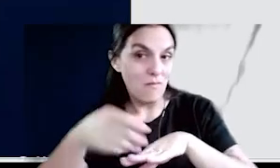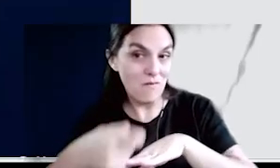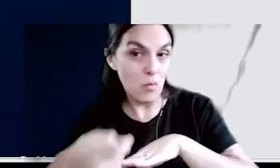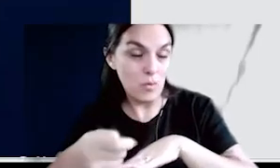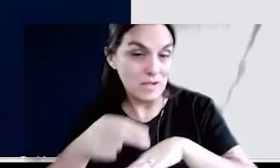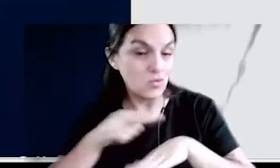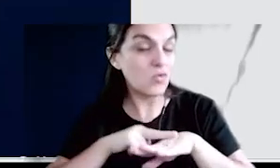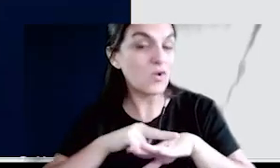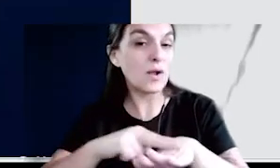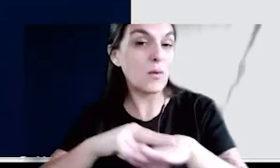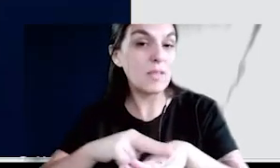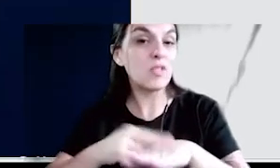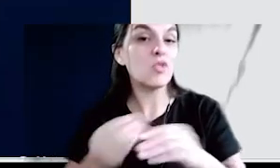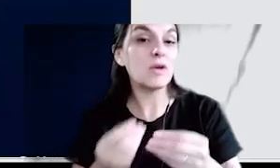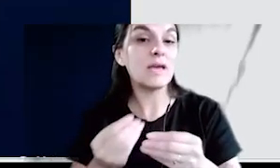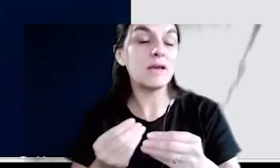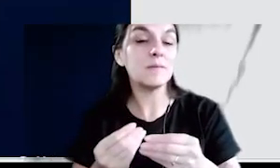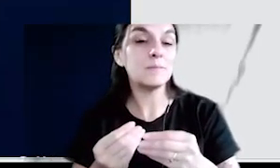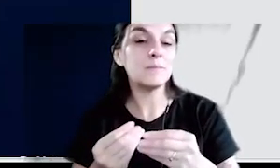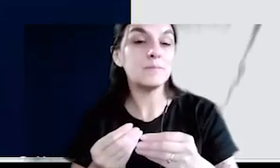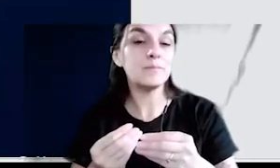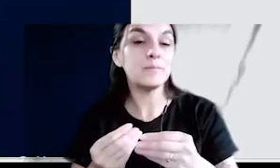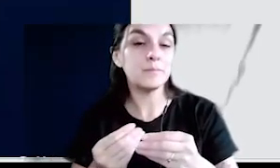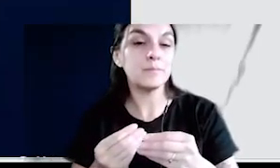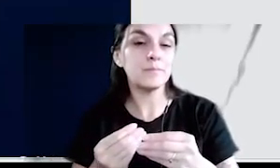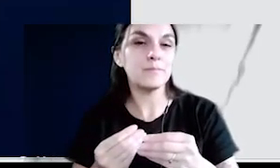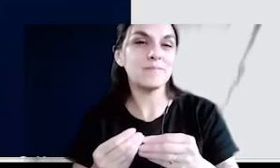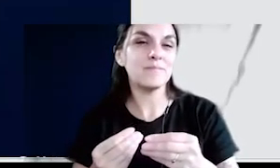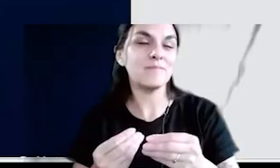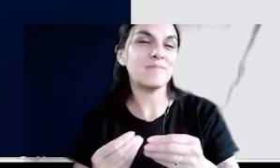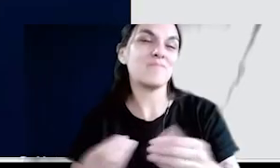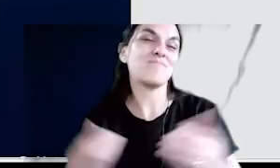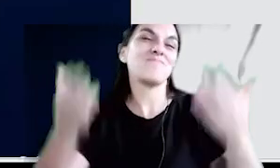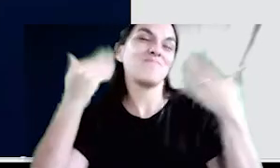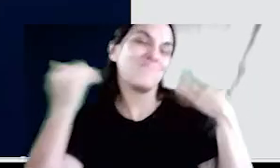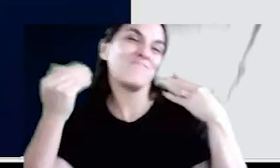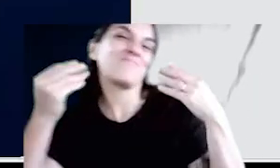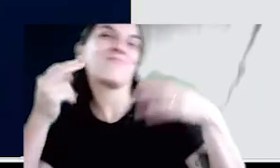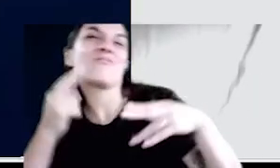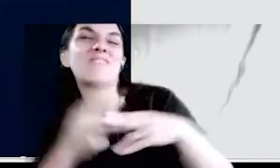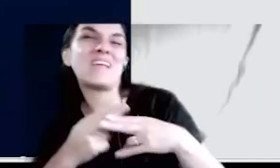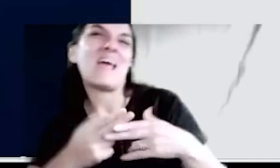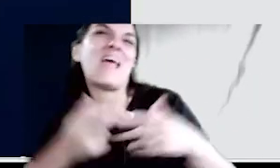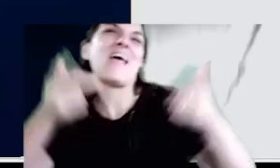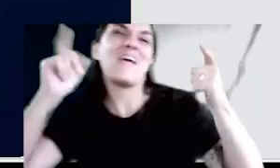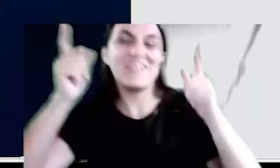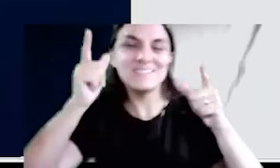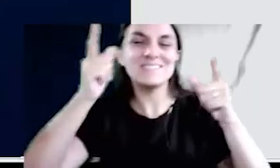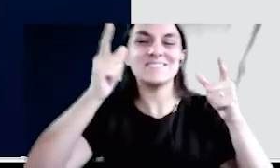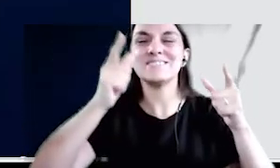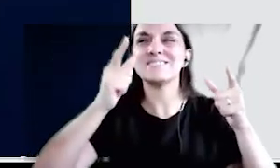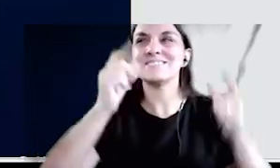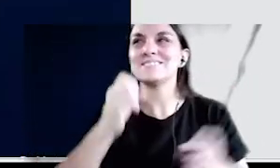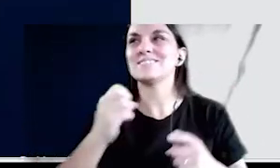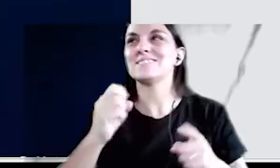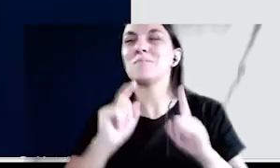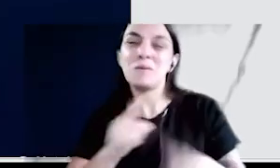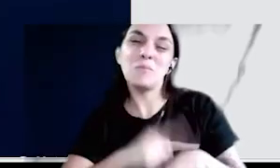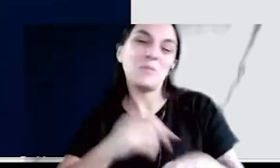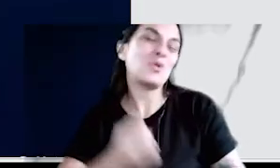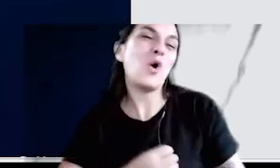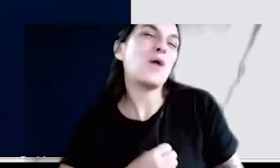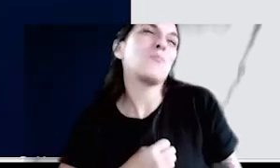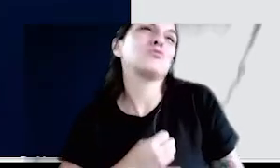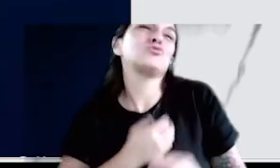jubilación es que antes de festejar, de pasar ese momento tan emocionante que es